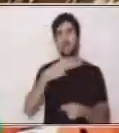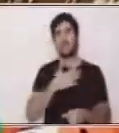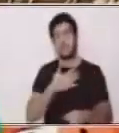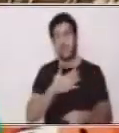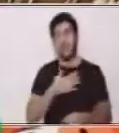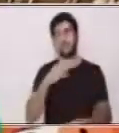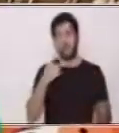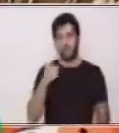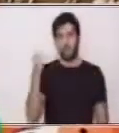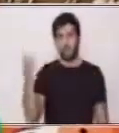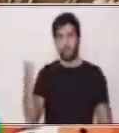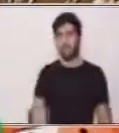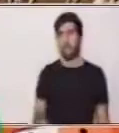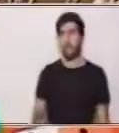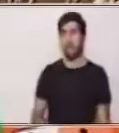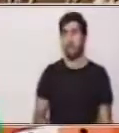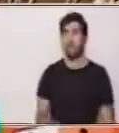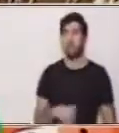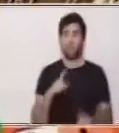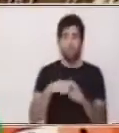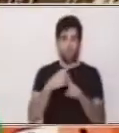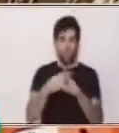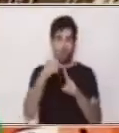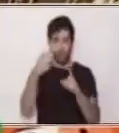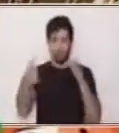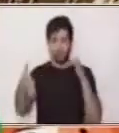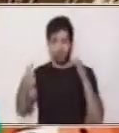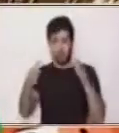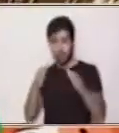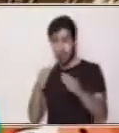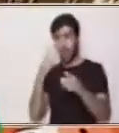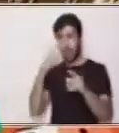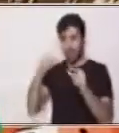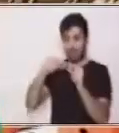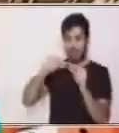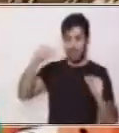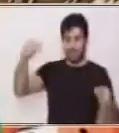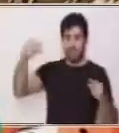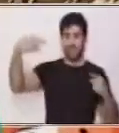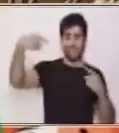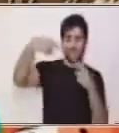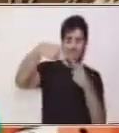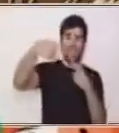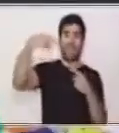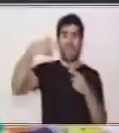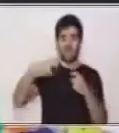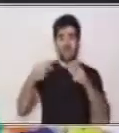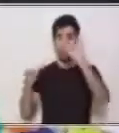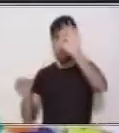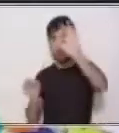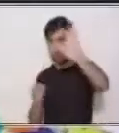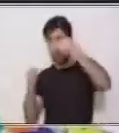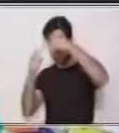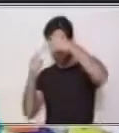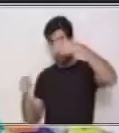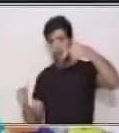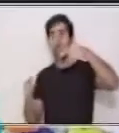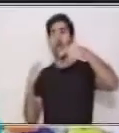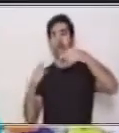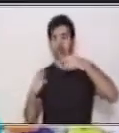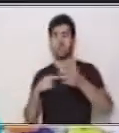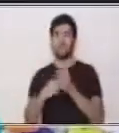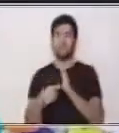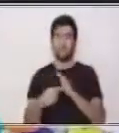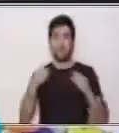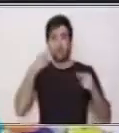nos vamos hacia la derecha, entonces va a tener una limitación. Vamos a la izquierda, va a tener una limitación. Vamos abajo